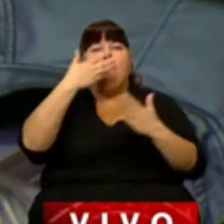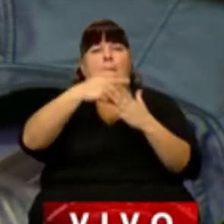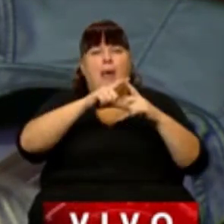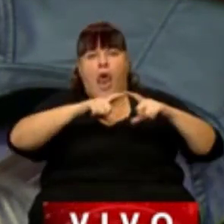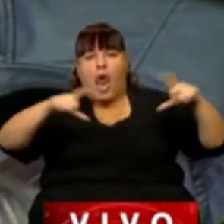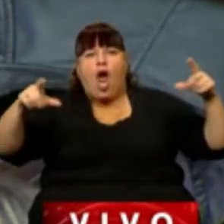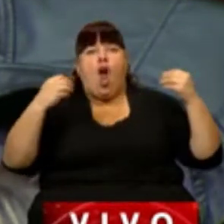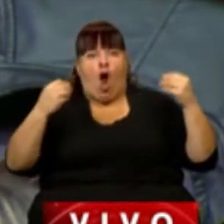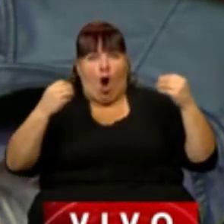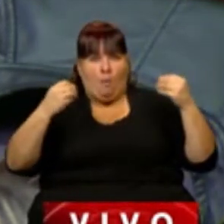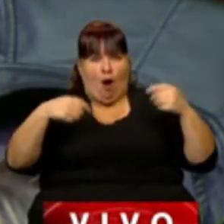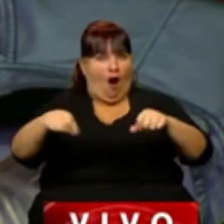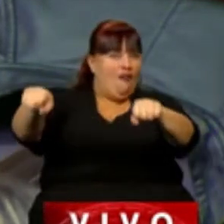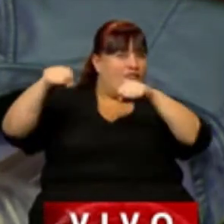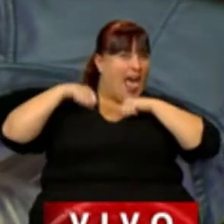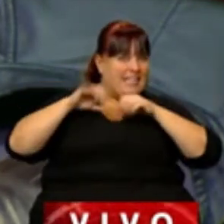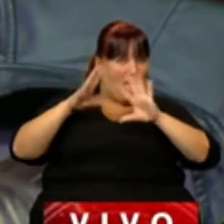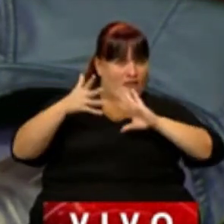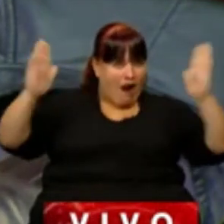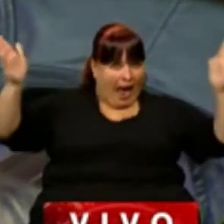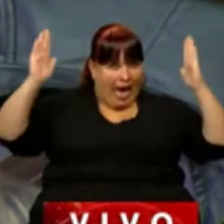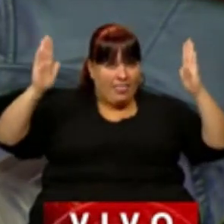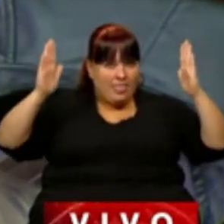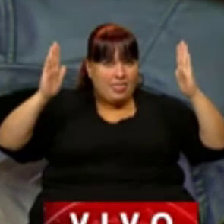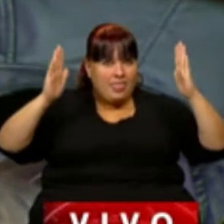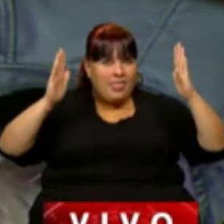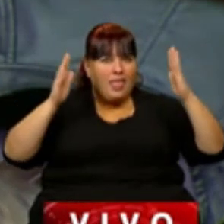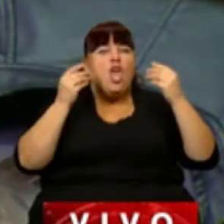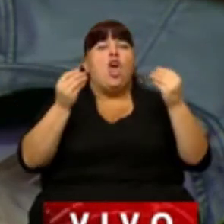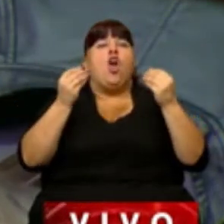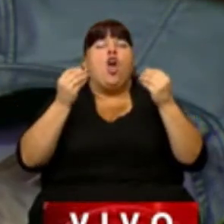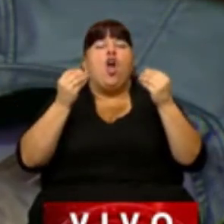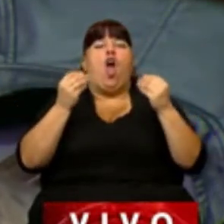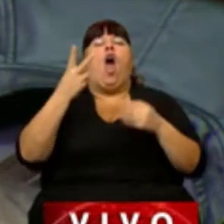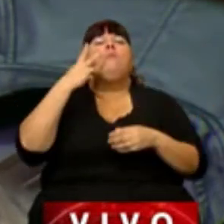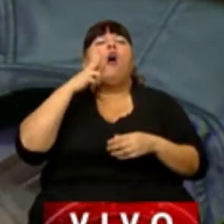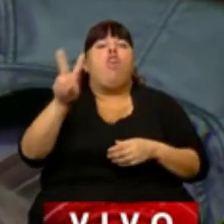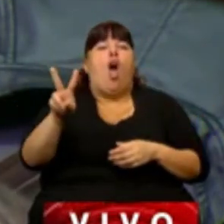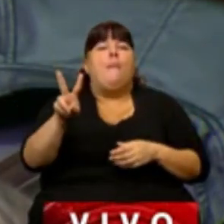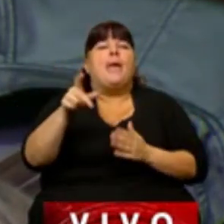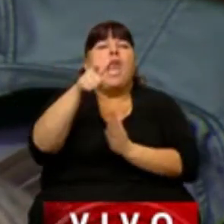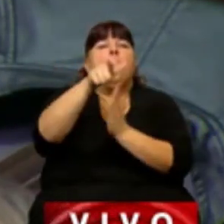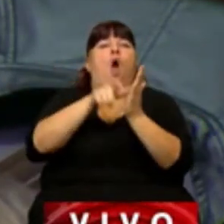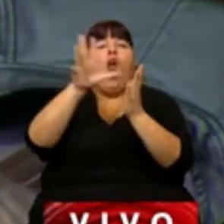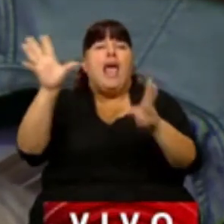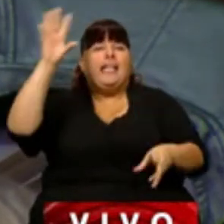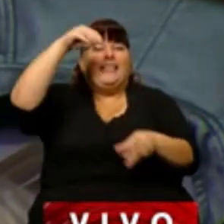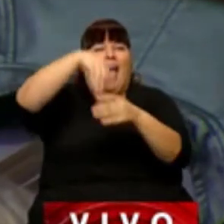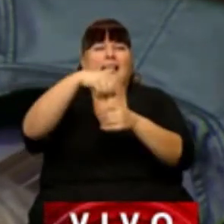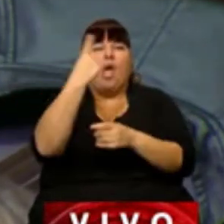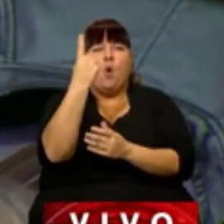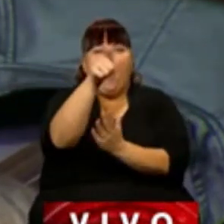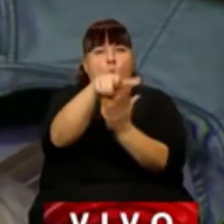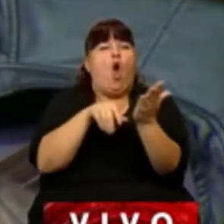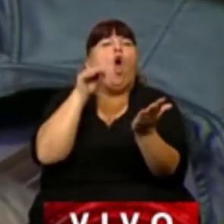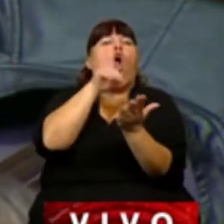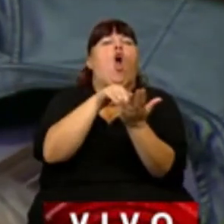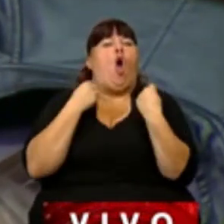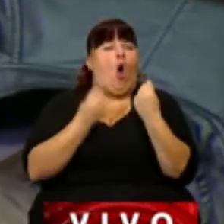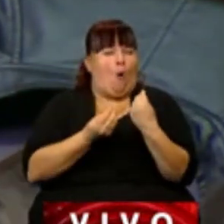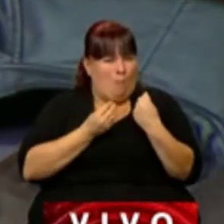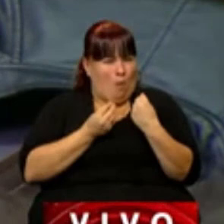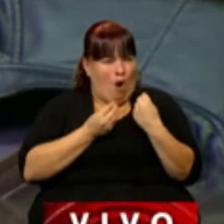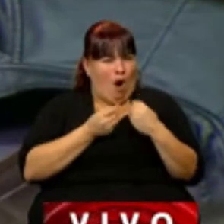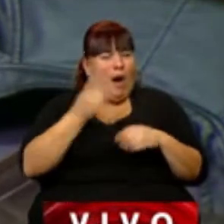papel? ¿Qué va a ser, una frazada? ¿Cómo van a meter 2.000 boletas oficializadas ahí adentro?